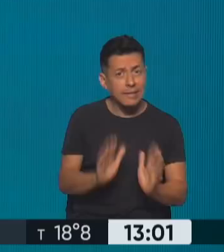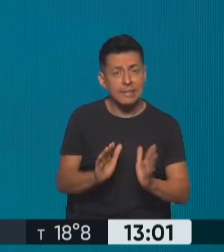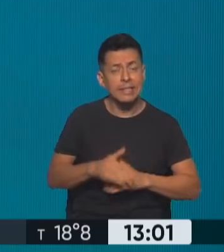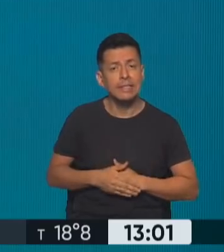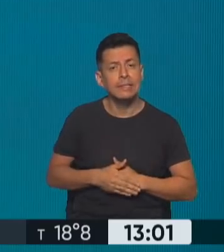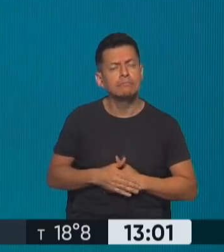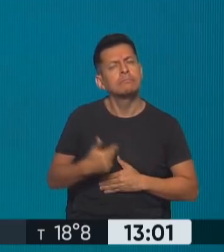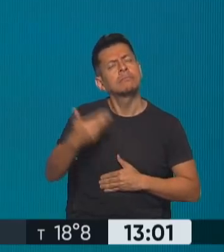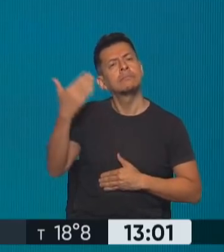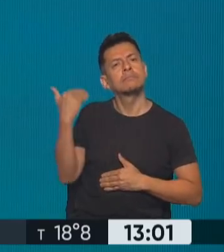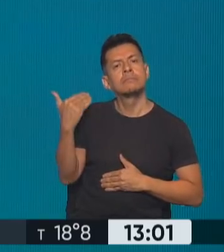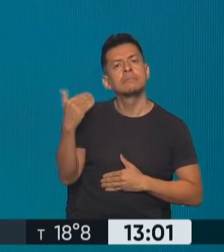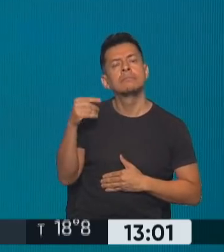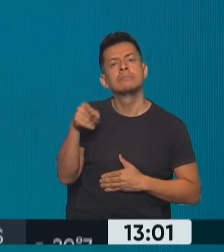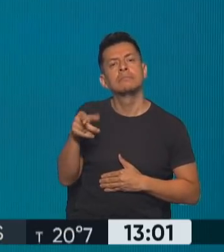Cuando el otro día